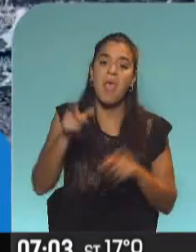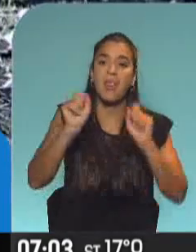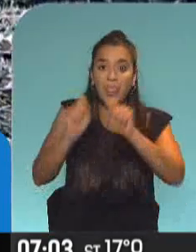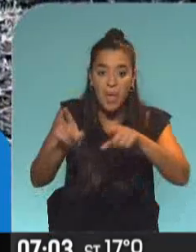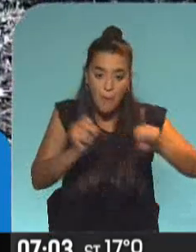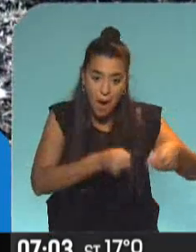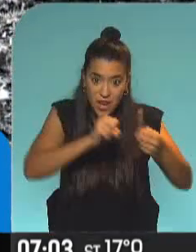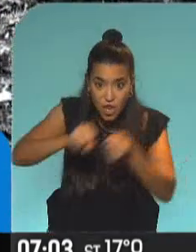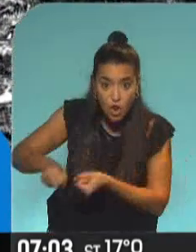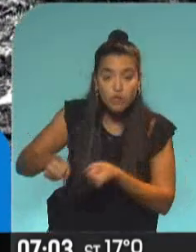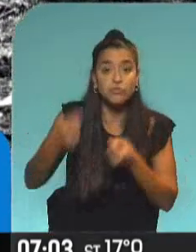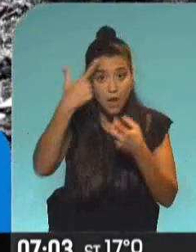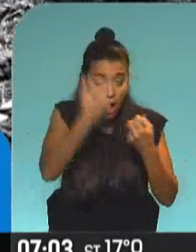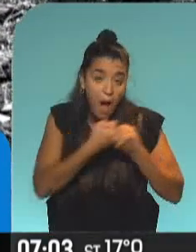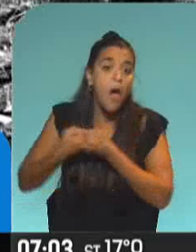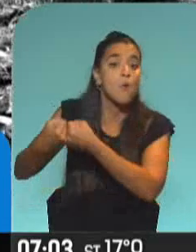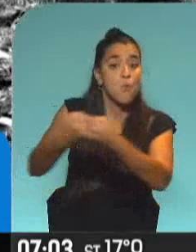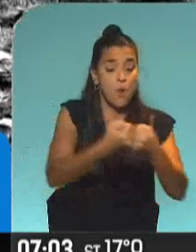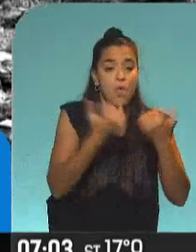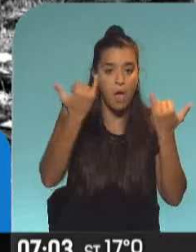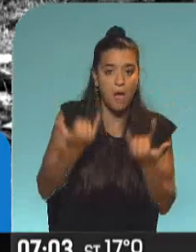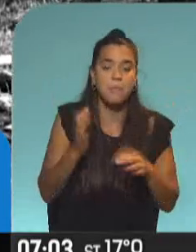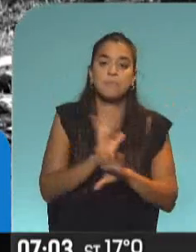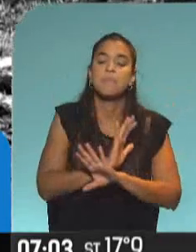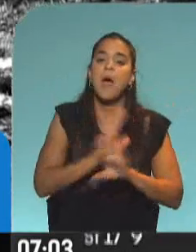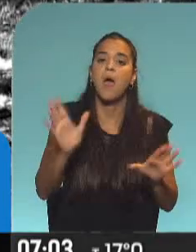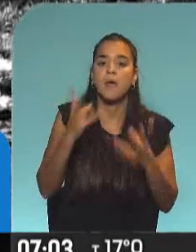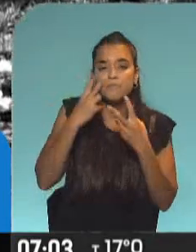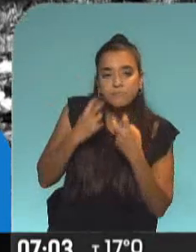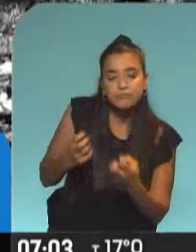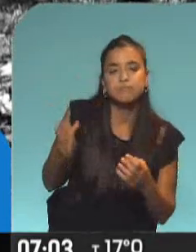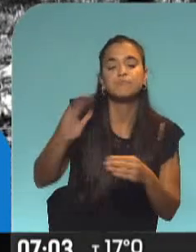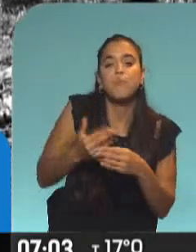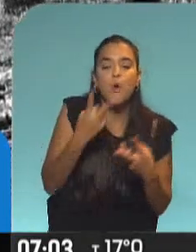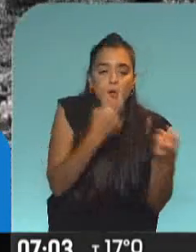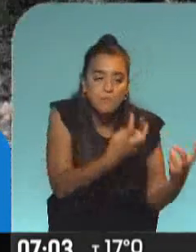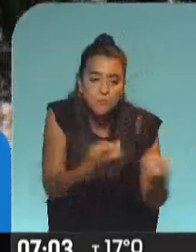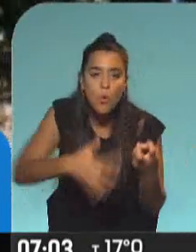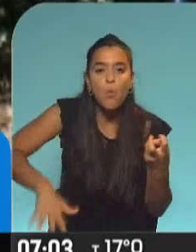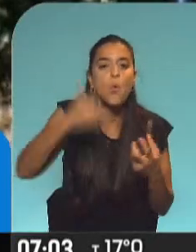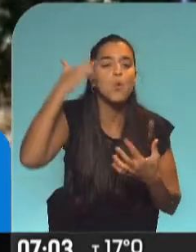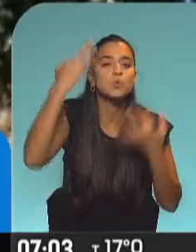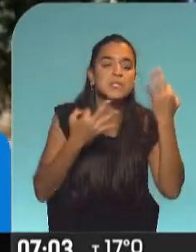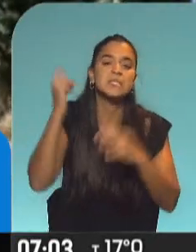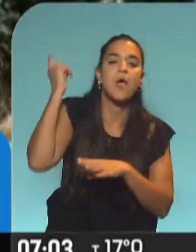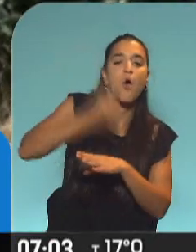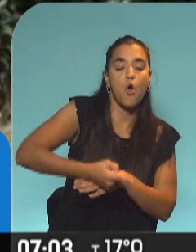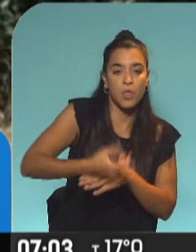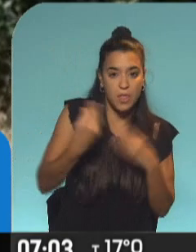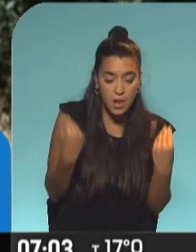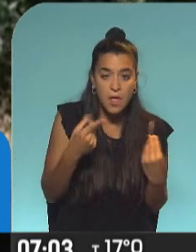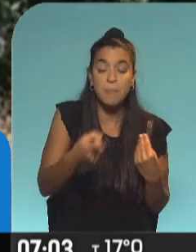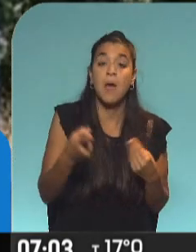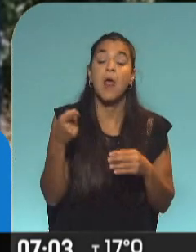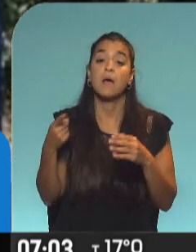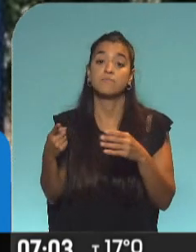Bariloche, hay consenso entre las partes para cerrar la instrucción tras la pericia que ordenó la justicia para determinar si el